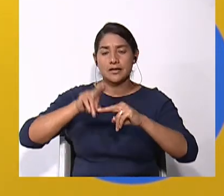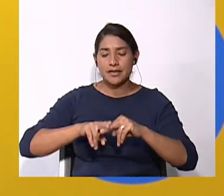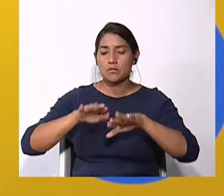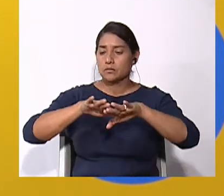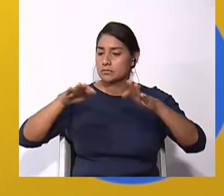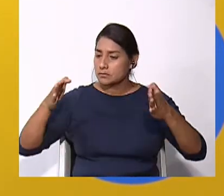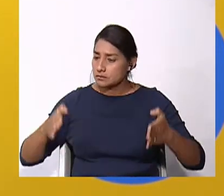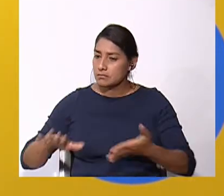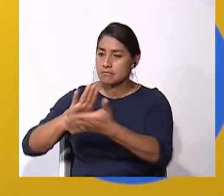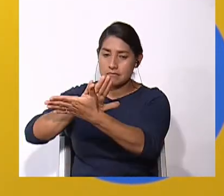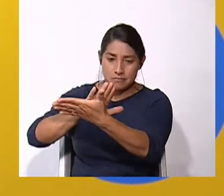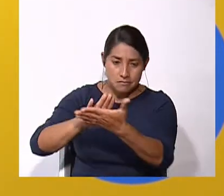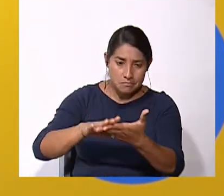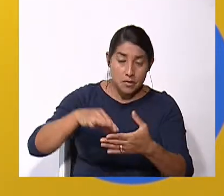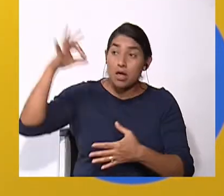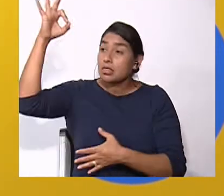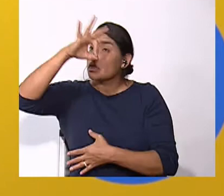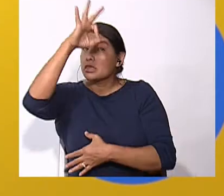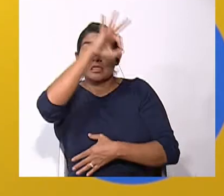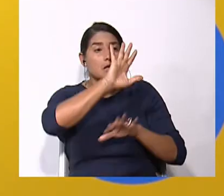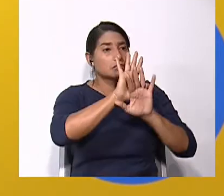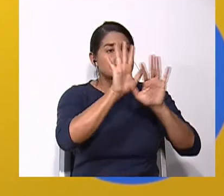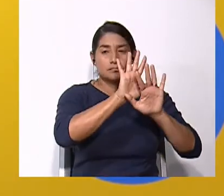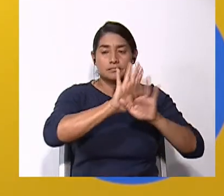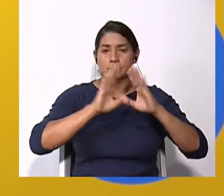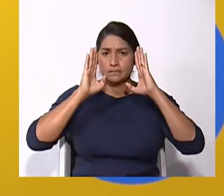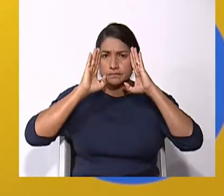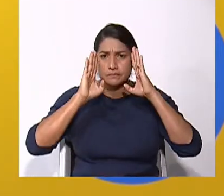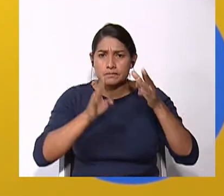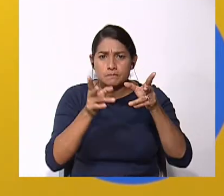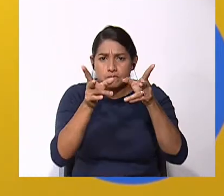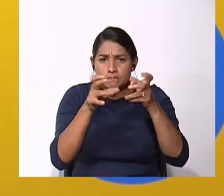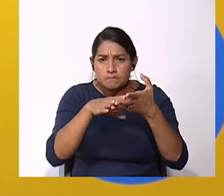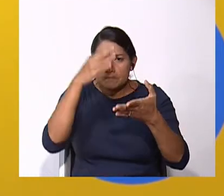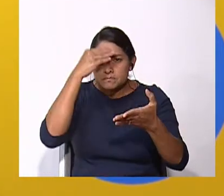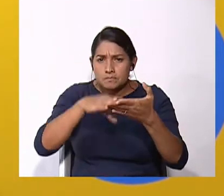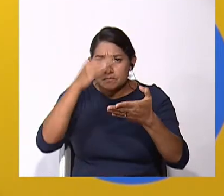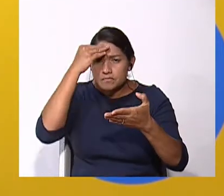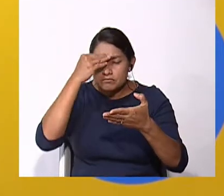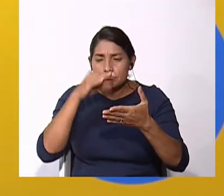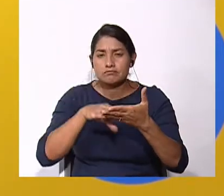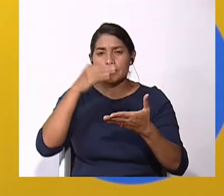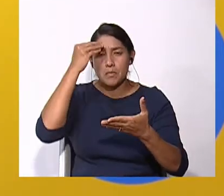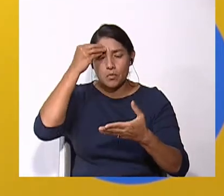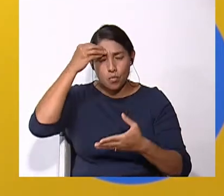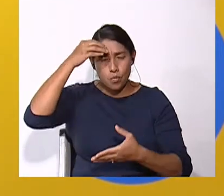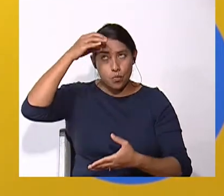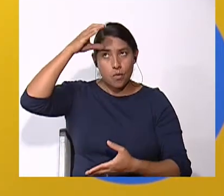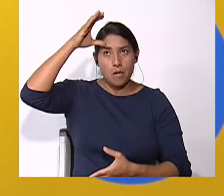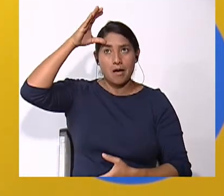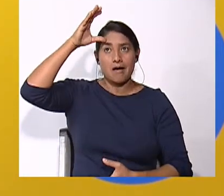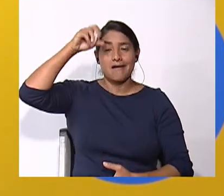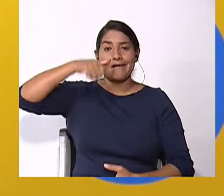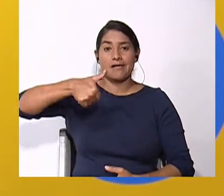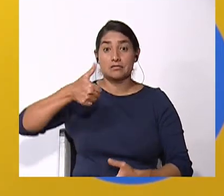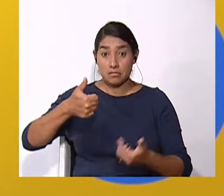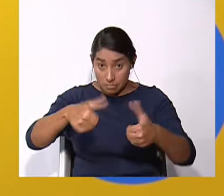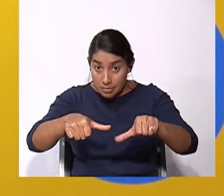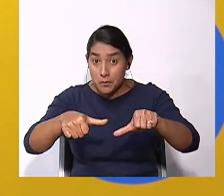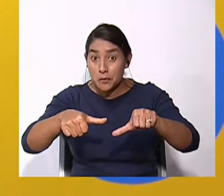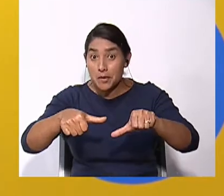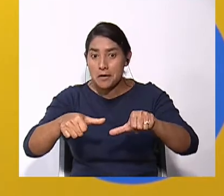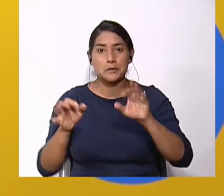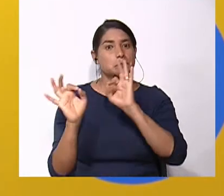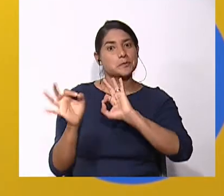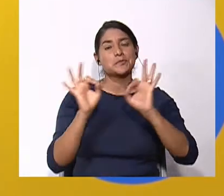por favor, para prestar atención y aprender muchísimo, construir juntos conocimientos. ¿Les parece?